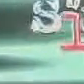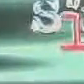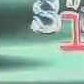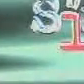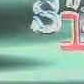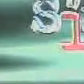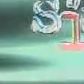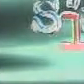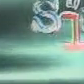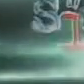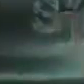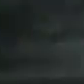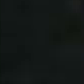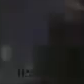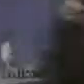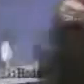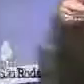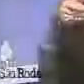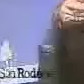Sin Rodeo.